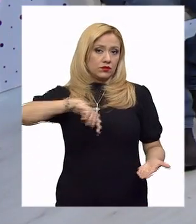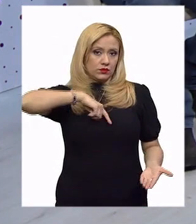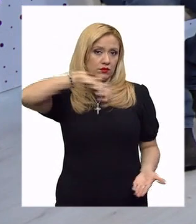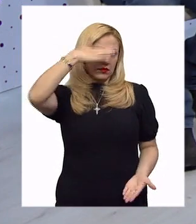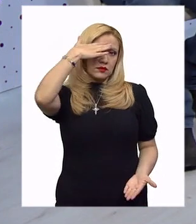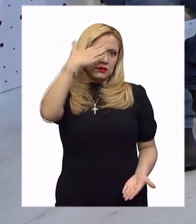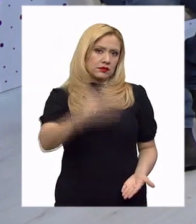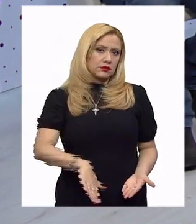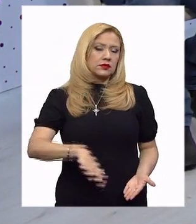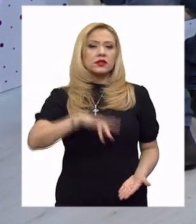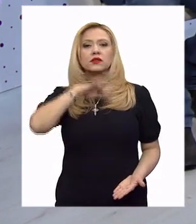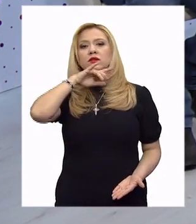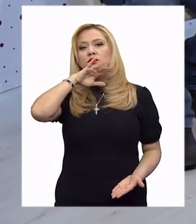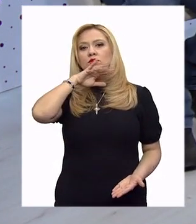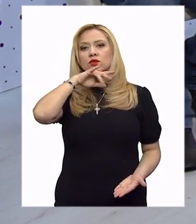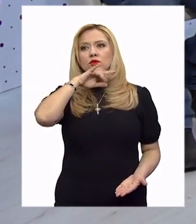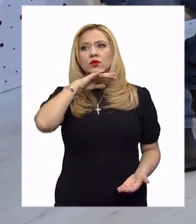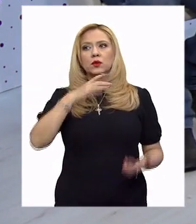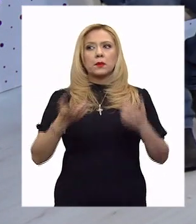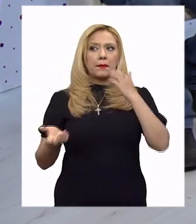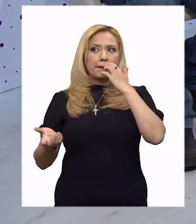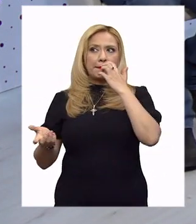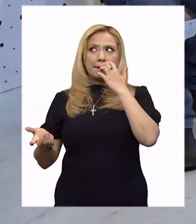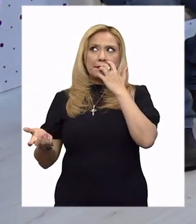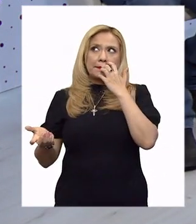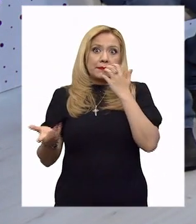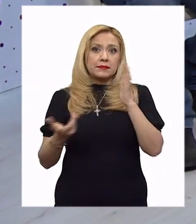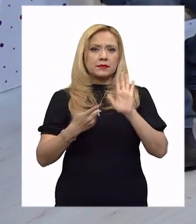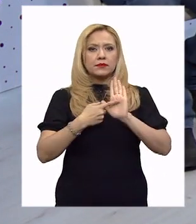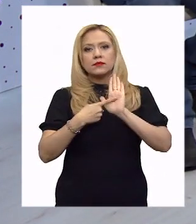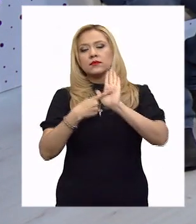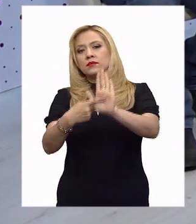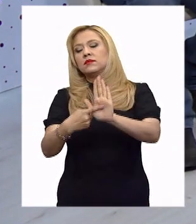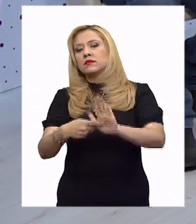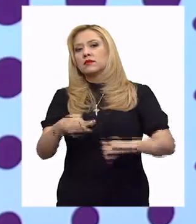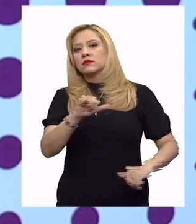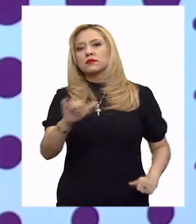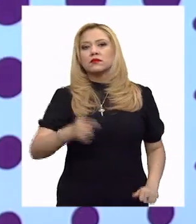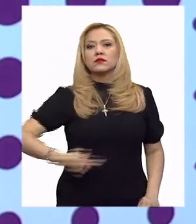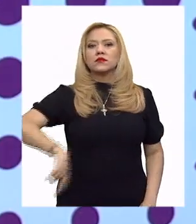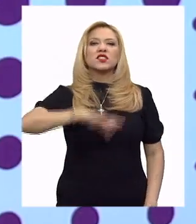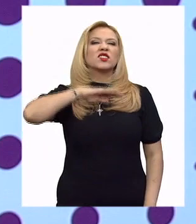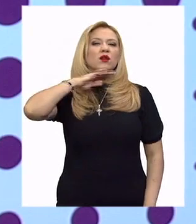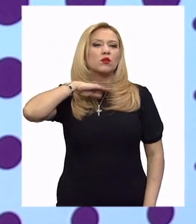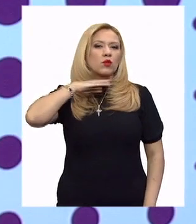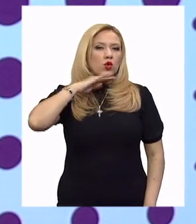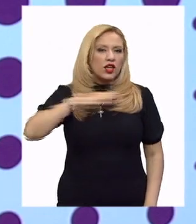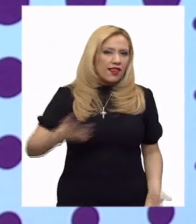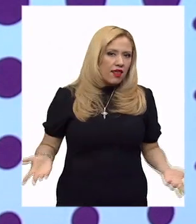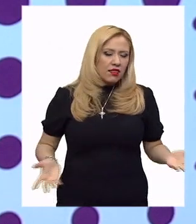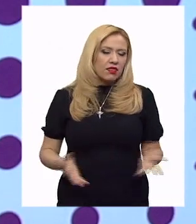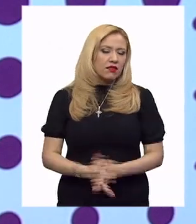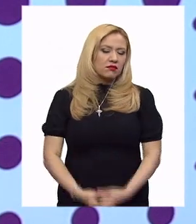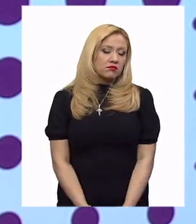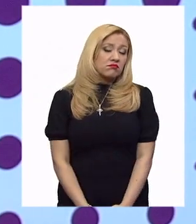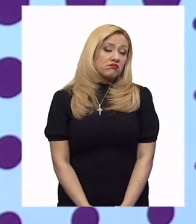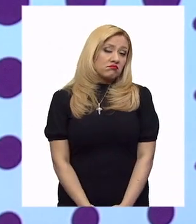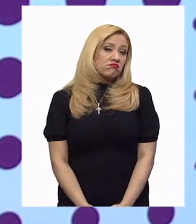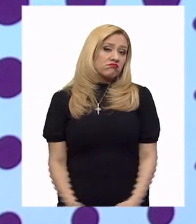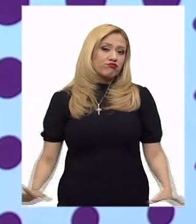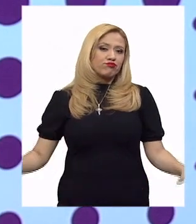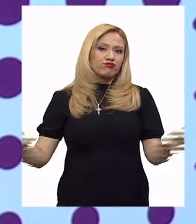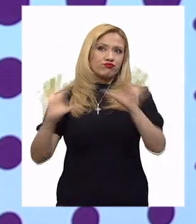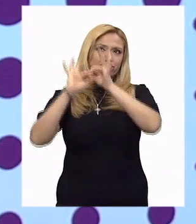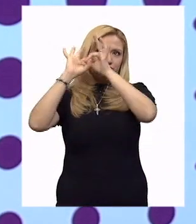es que la corrupción se refleja principalmente en los índices de impunidad o en los niveles de impunidad. Entonces, muy